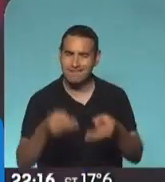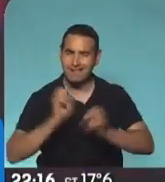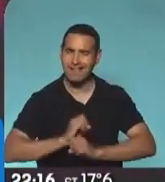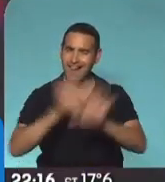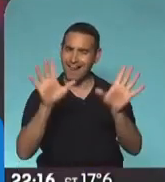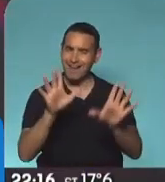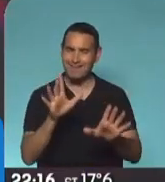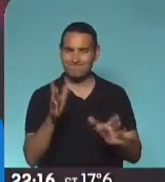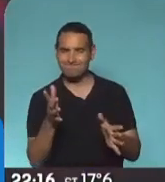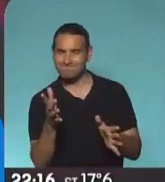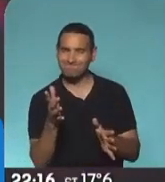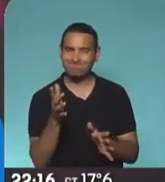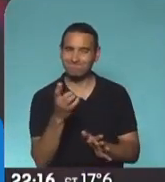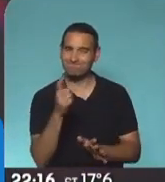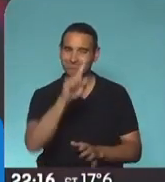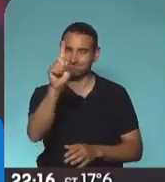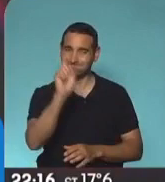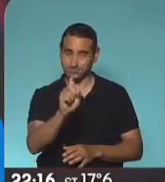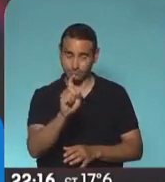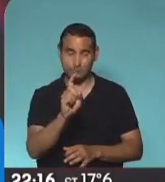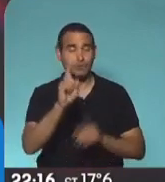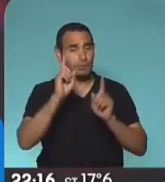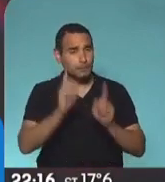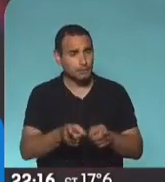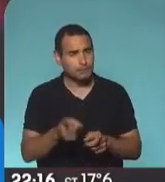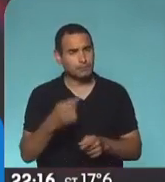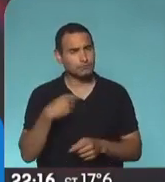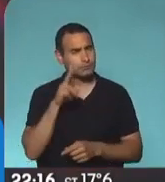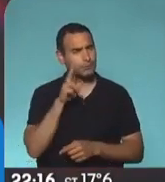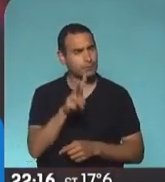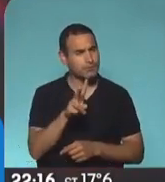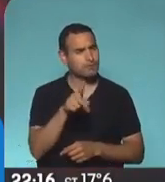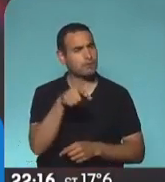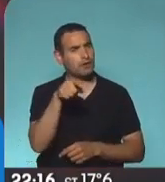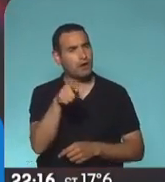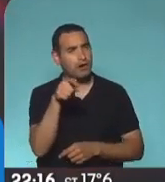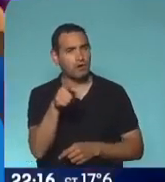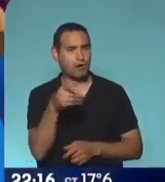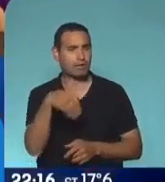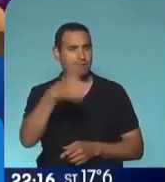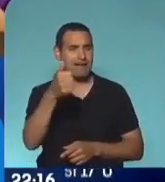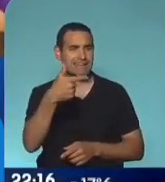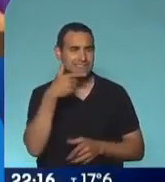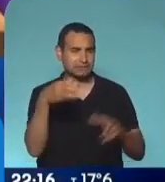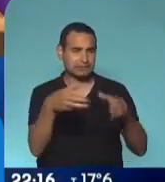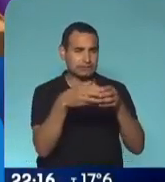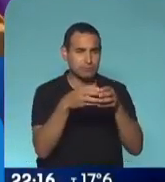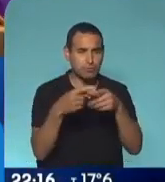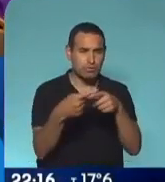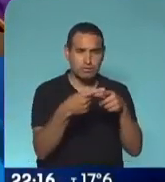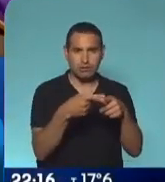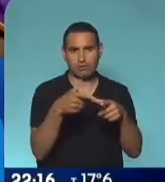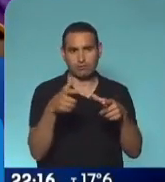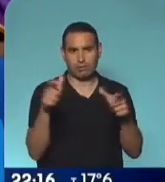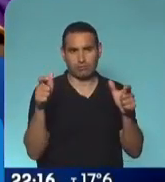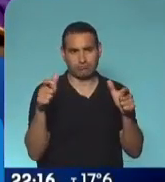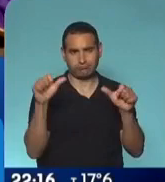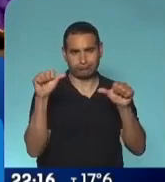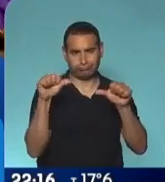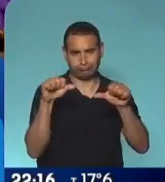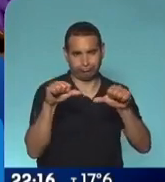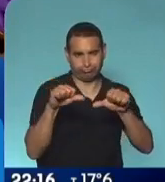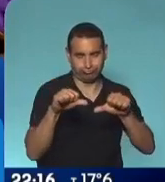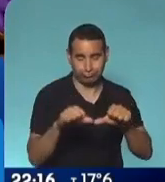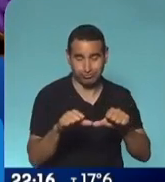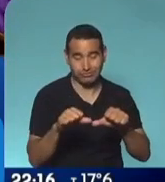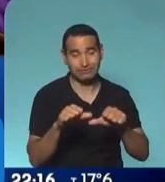que nos hacemos, por un lado. Y por otro lado, uno entrevé que con el desgaste que tuvo el MAS en este momento también las chances se han reducido. Por lo tanto,